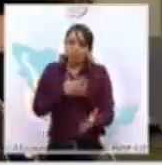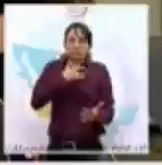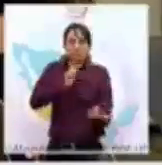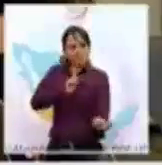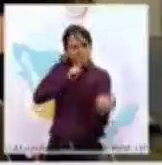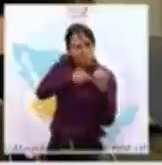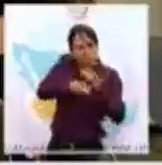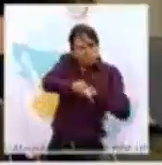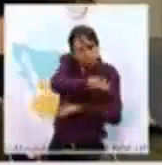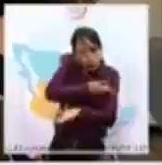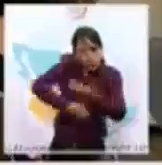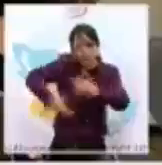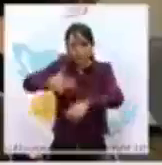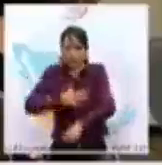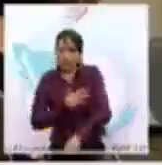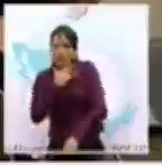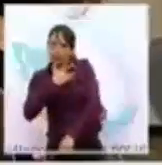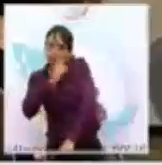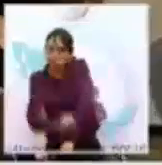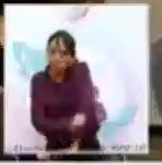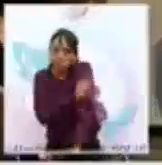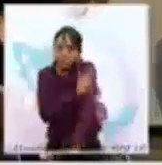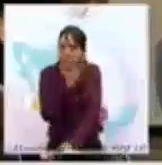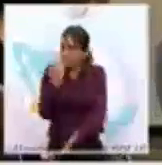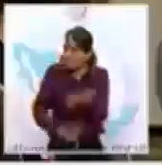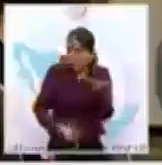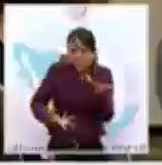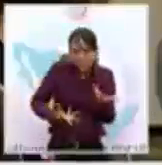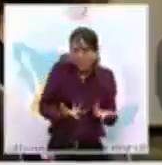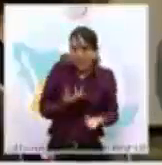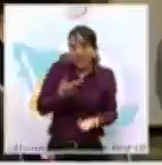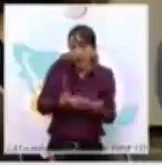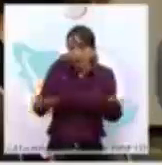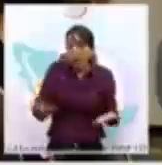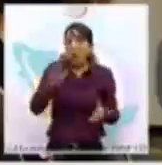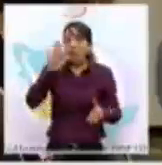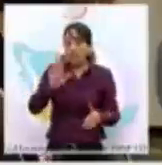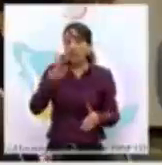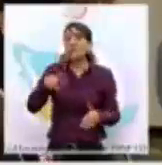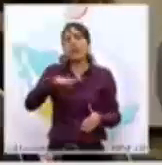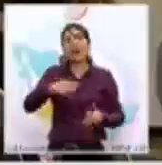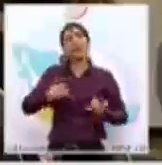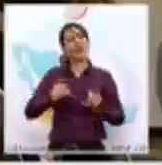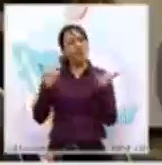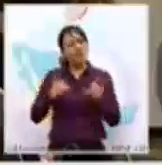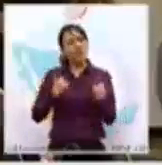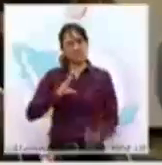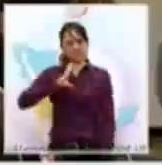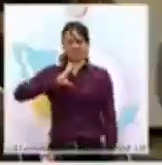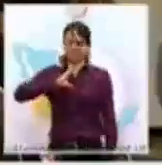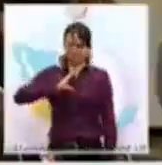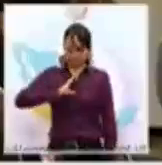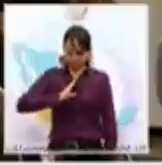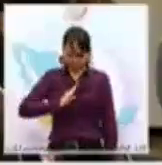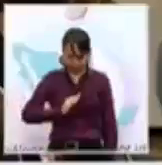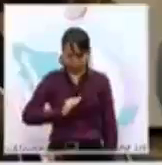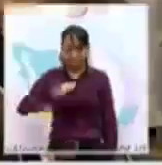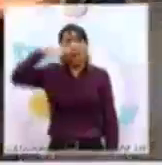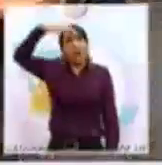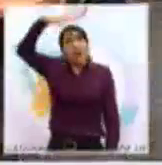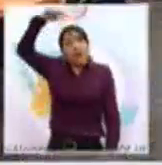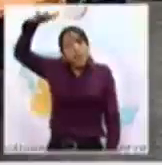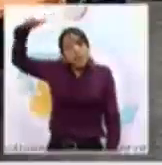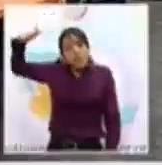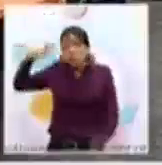hoy tenemos jóvenes derrotados, con poca autoestima, adultos que no tienen un proyecto de vida que